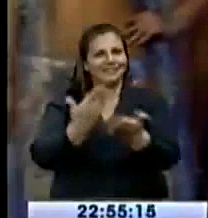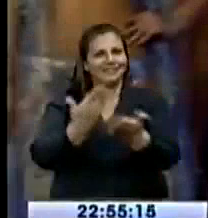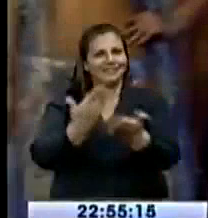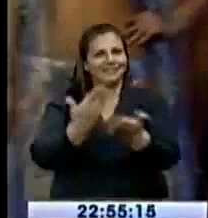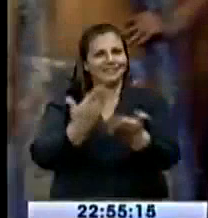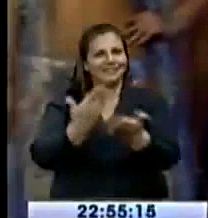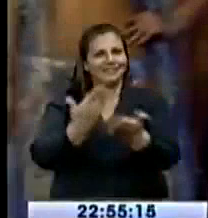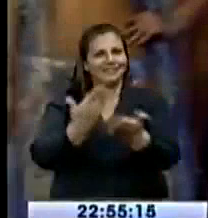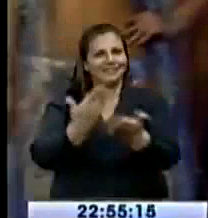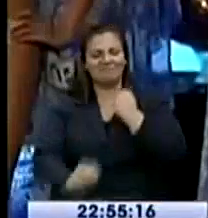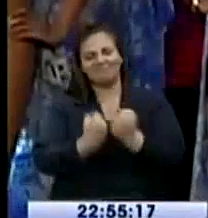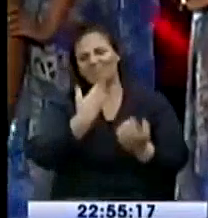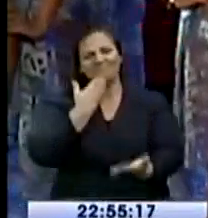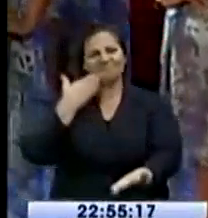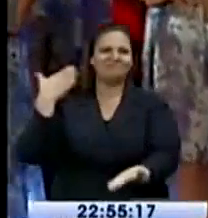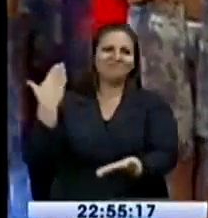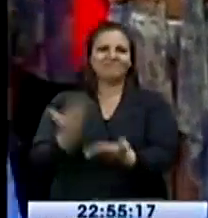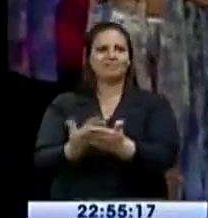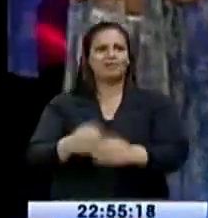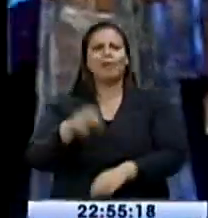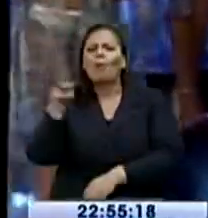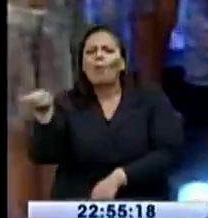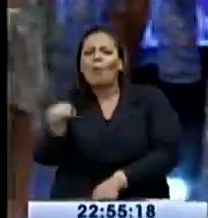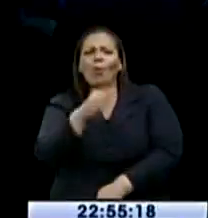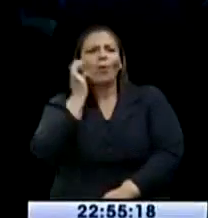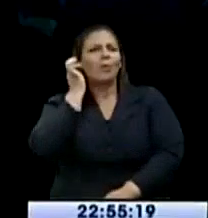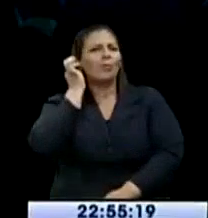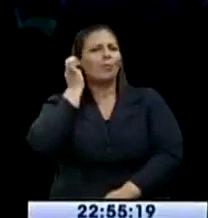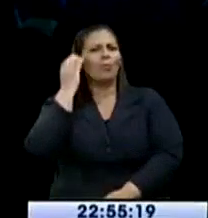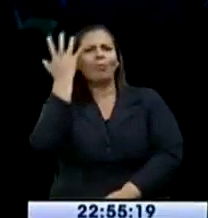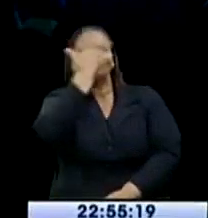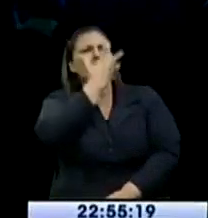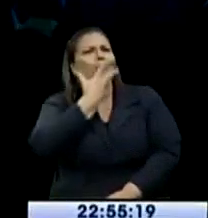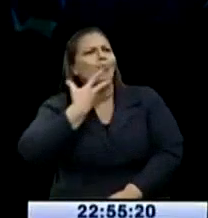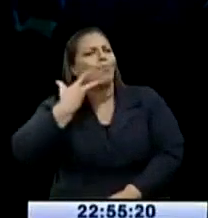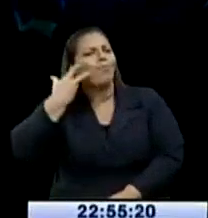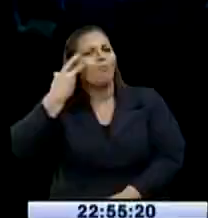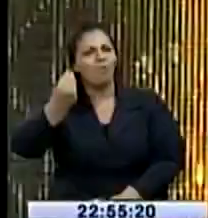Esta gala es una vitrina de la belleza ecuatoriana y del país